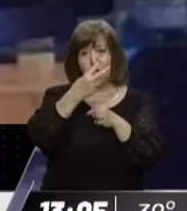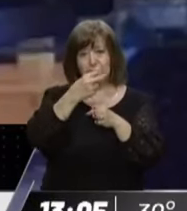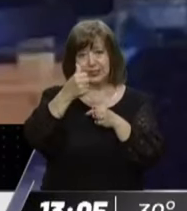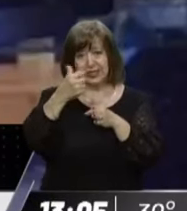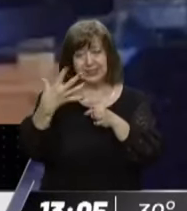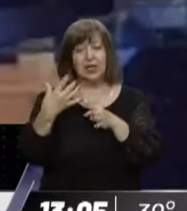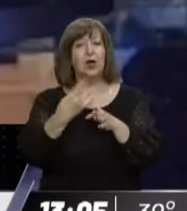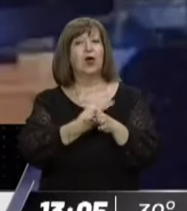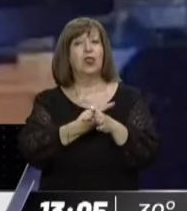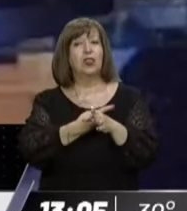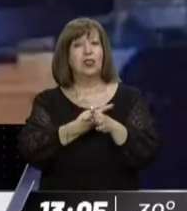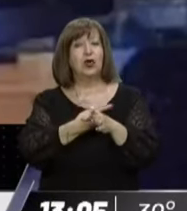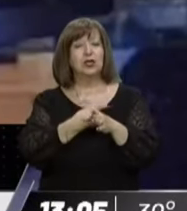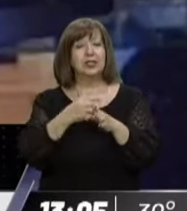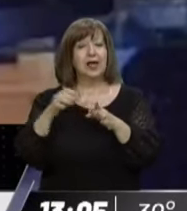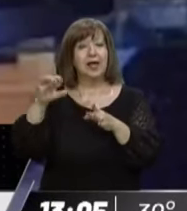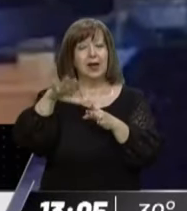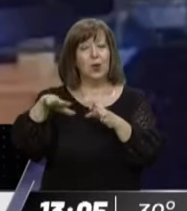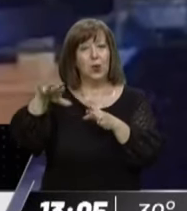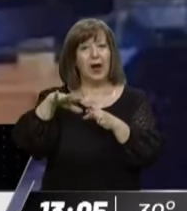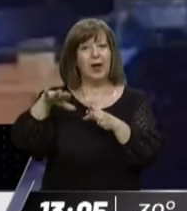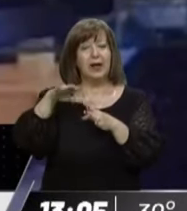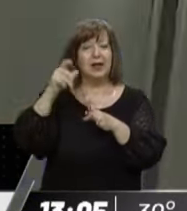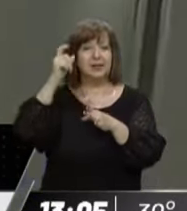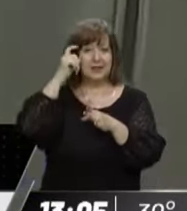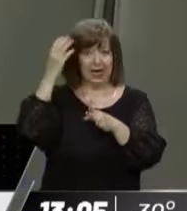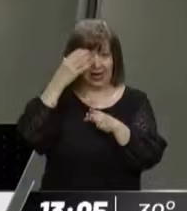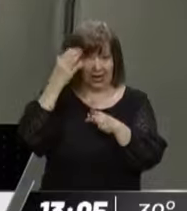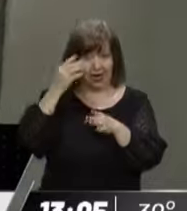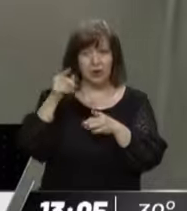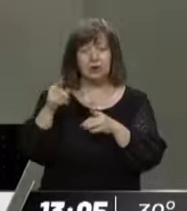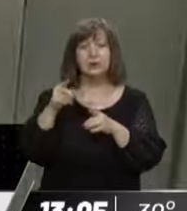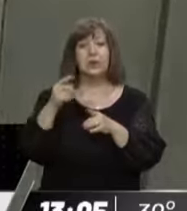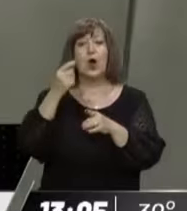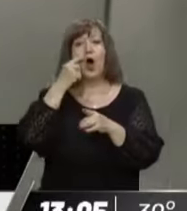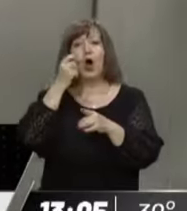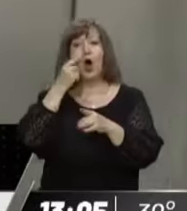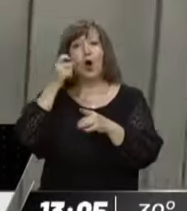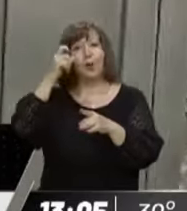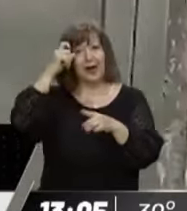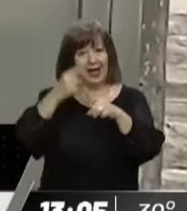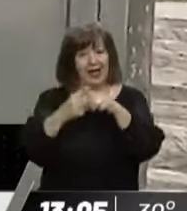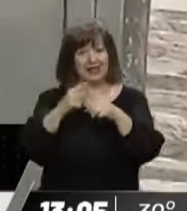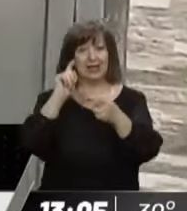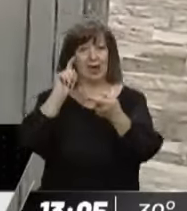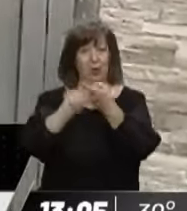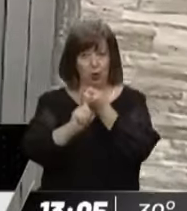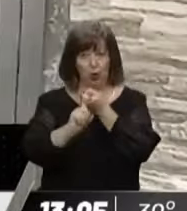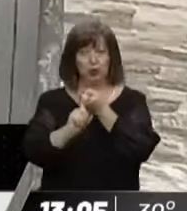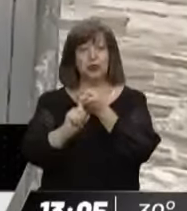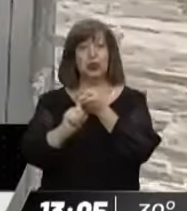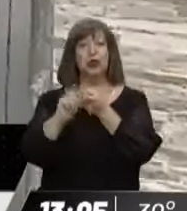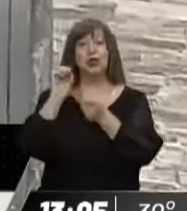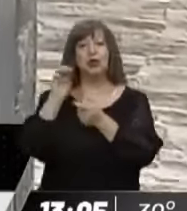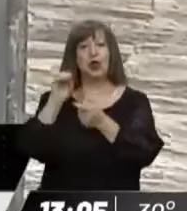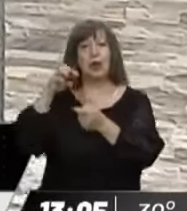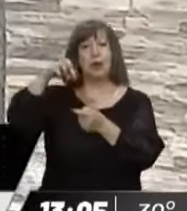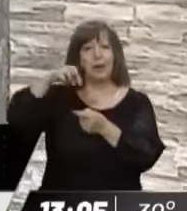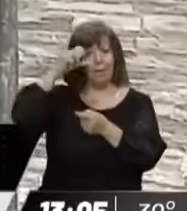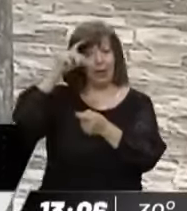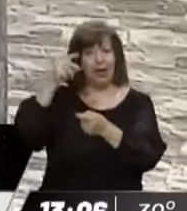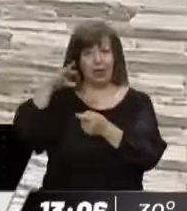Esto pertenece a Eugenio Bustos, en el departamento de San Carlos. El agresor fue su ex esposo, un hombre que ha sido identificado como